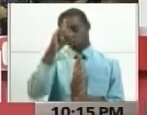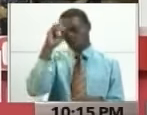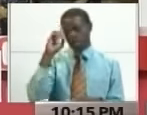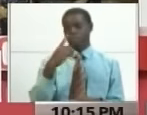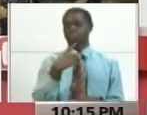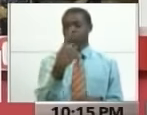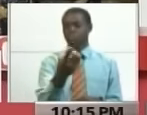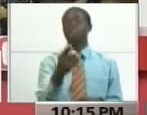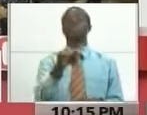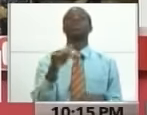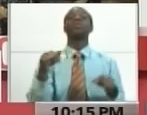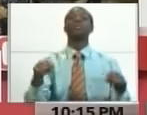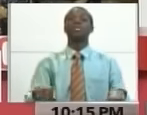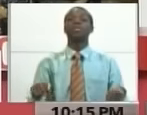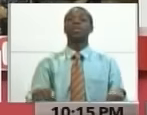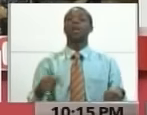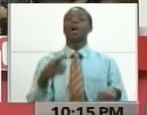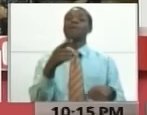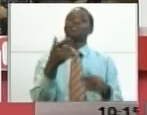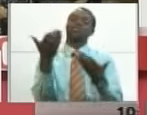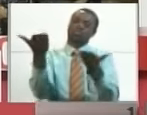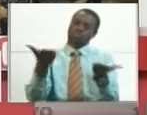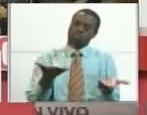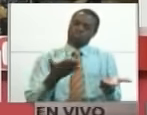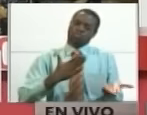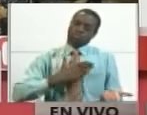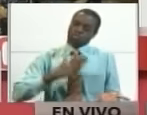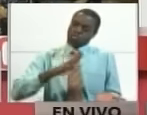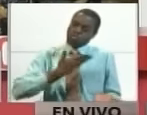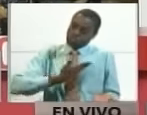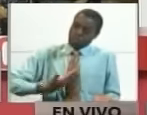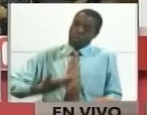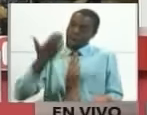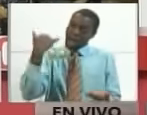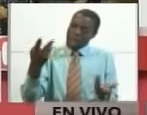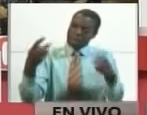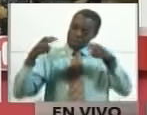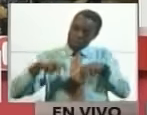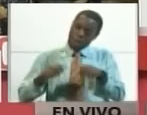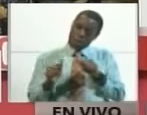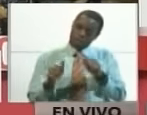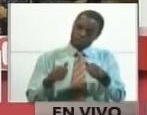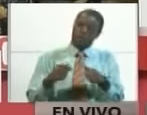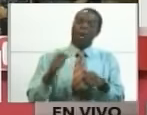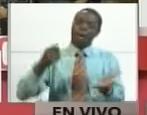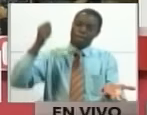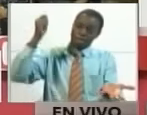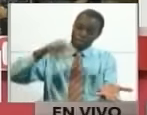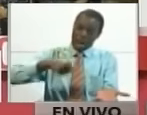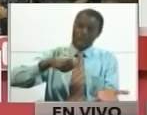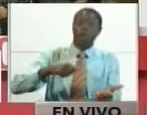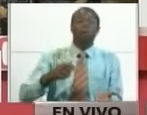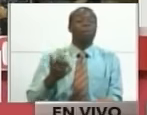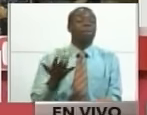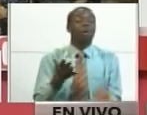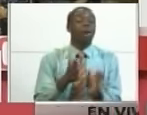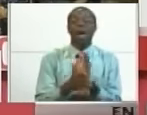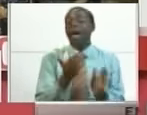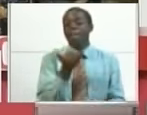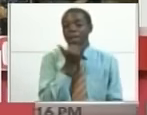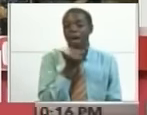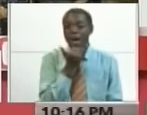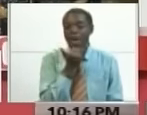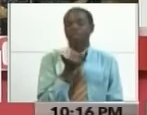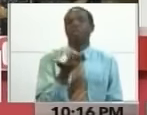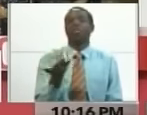El presidente, hermano, desde aquí, desde su programa, porque usted arrancó con nosotros en este programa, con el mazo dando. Lo que pasa es que, bueno, los